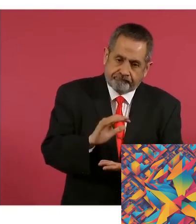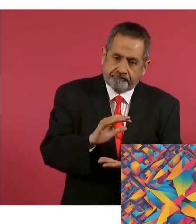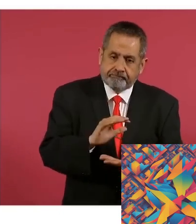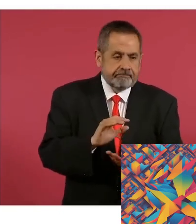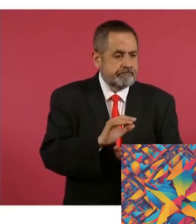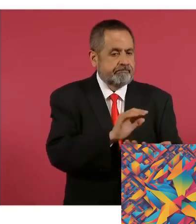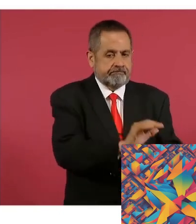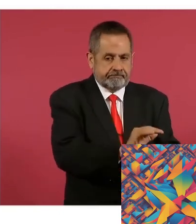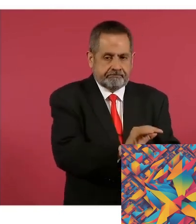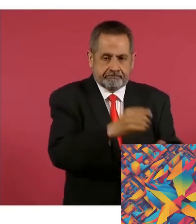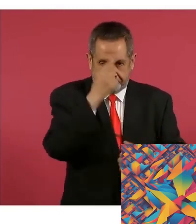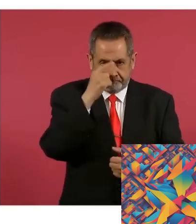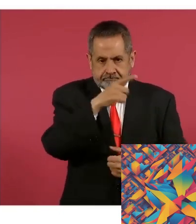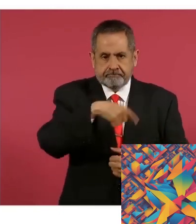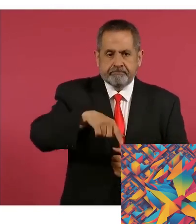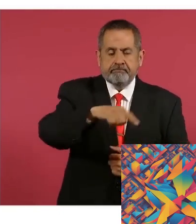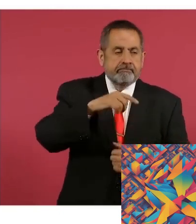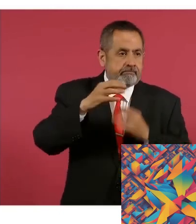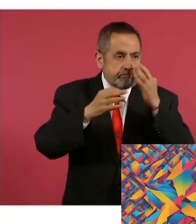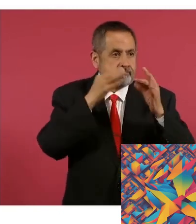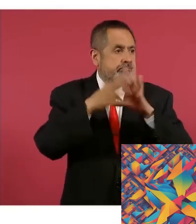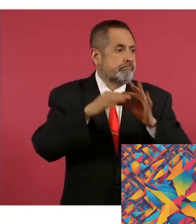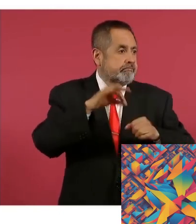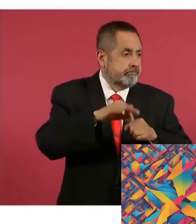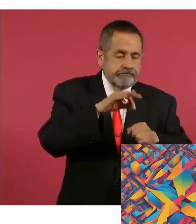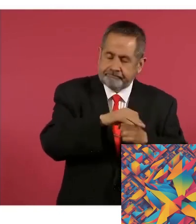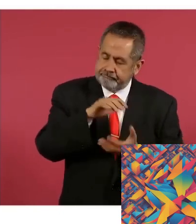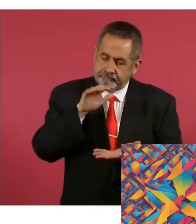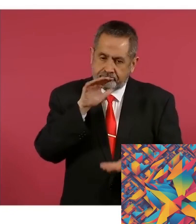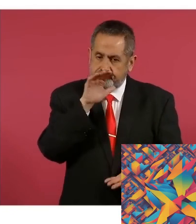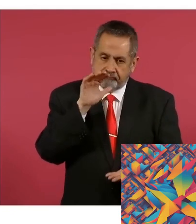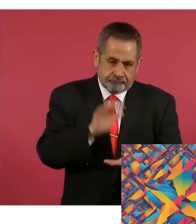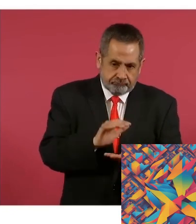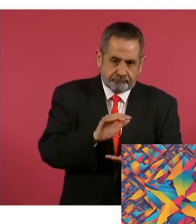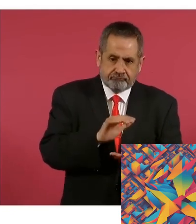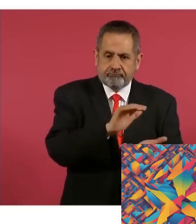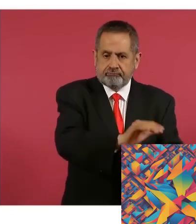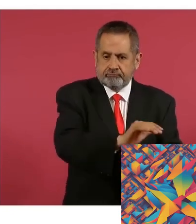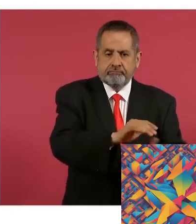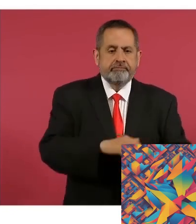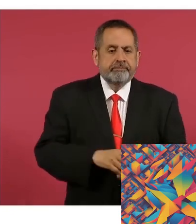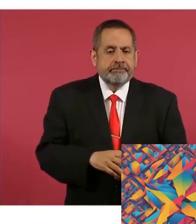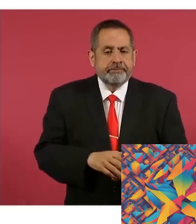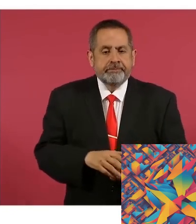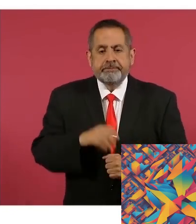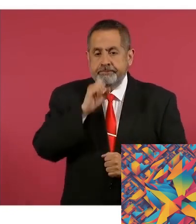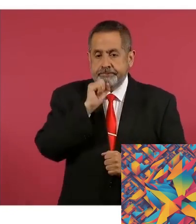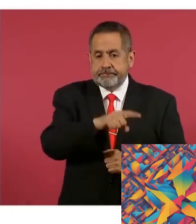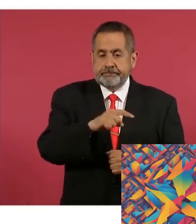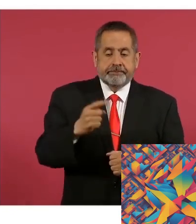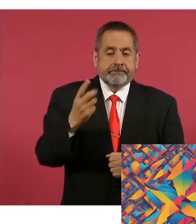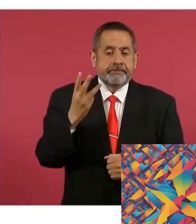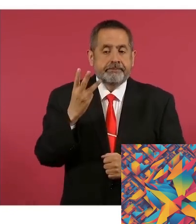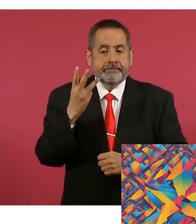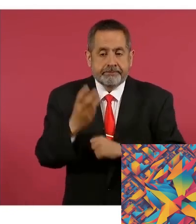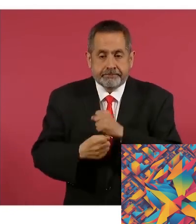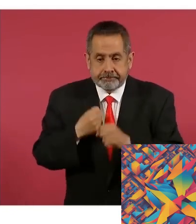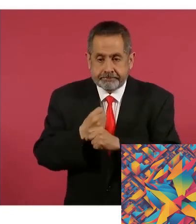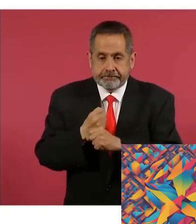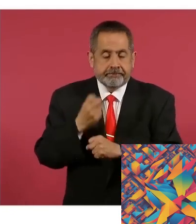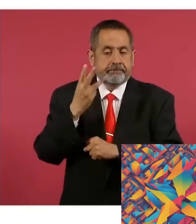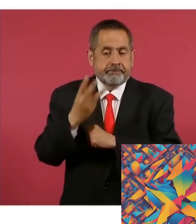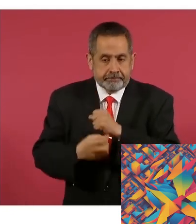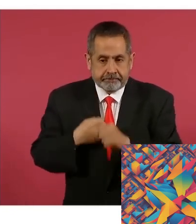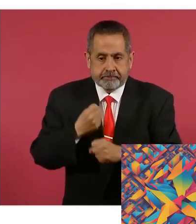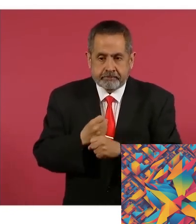de liderazgo que puede llevar a México hacia un futuro donde el diálogo y la colaboración entre poderes fortalezcan la democracia y promuevan un verdadero